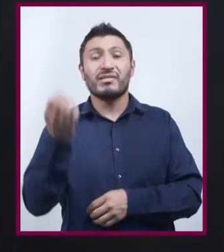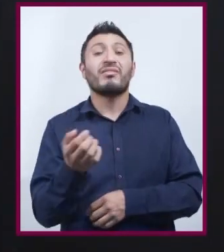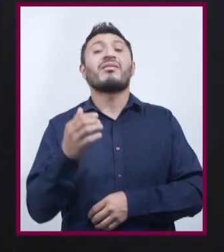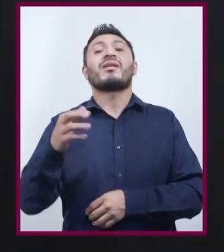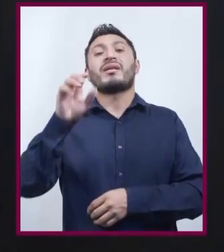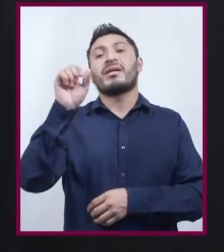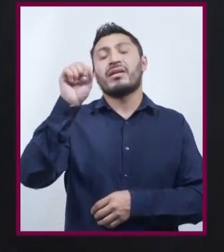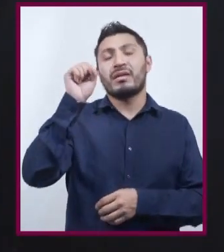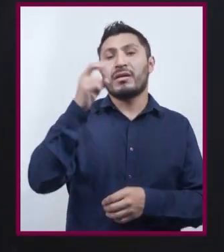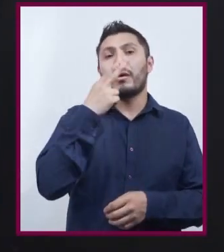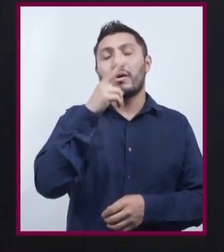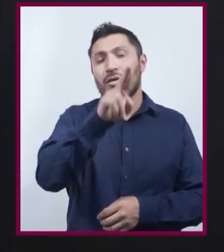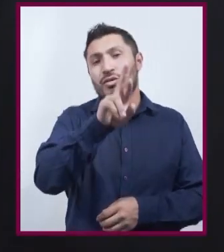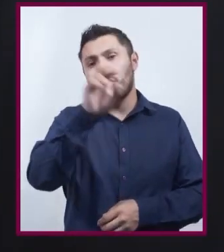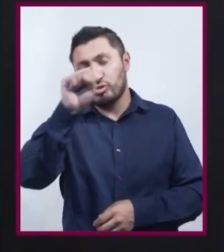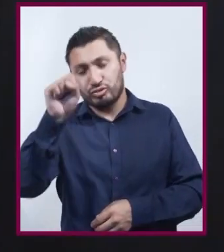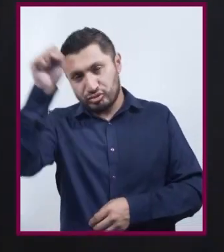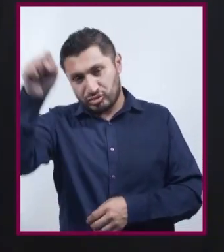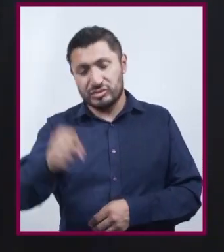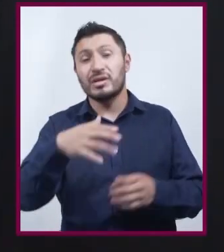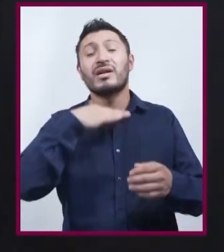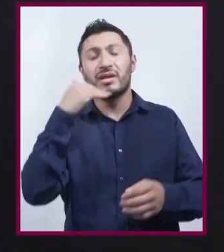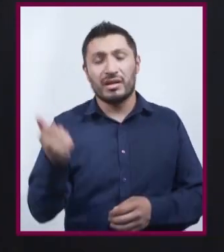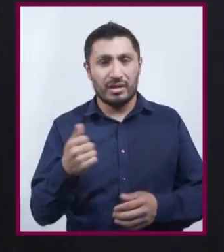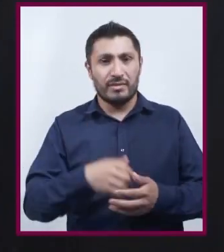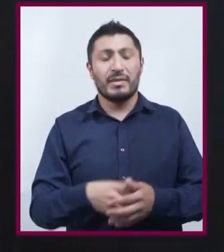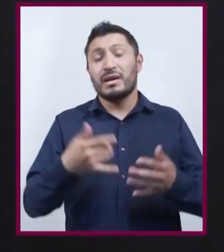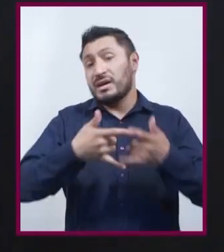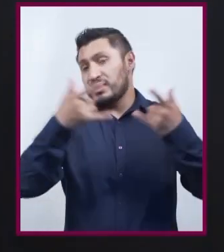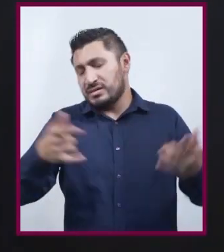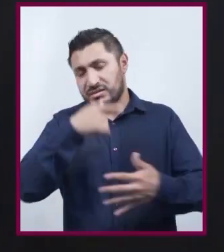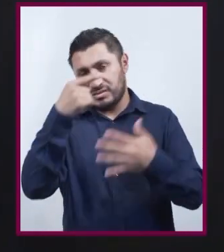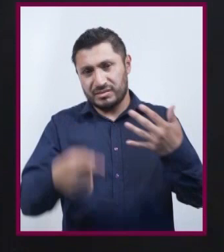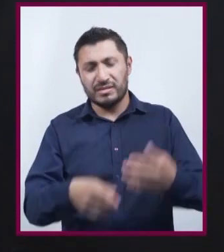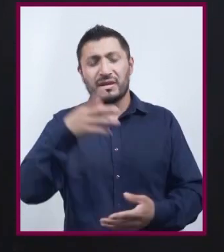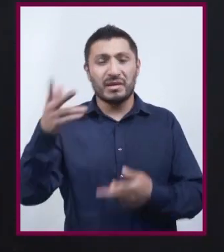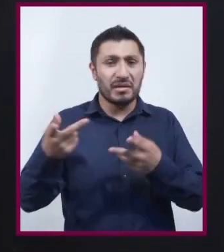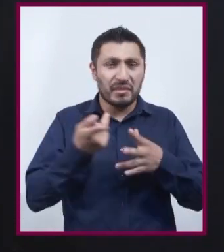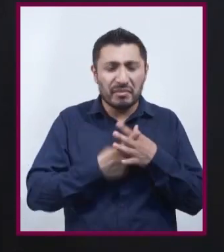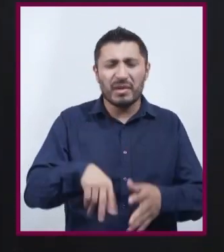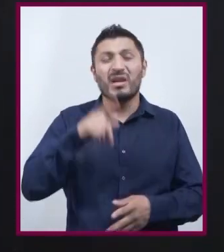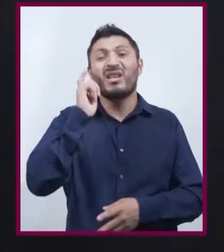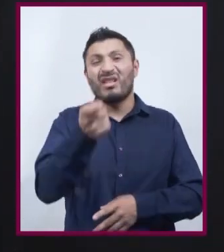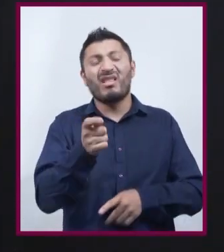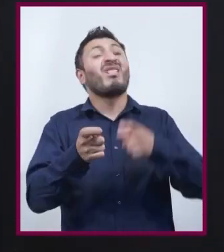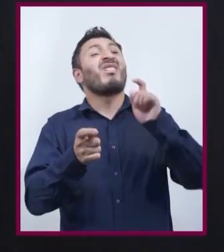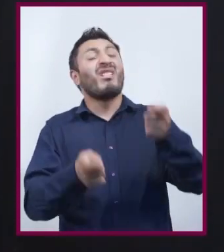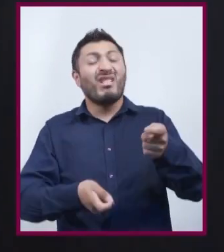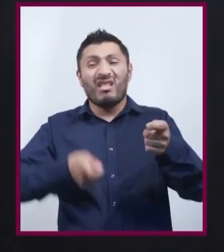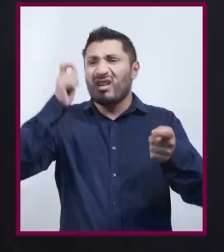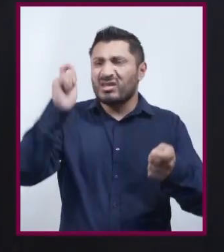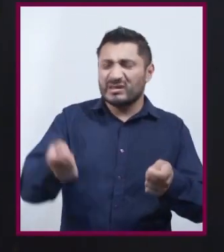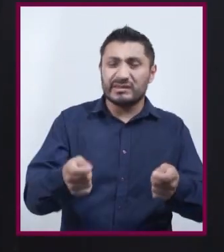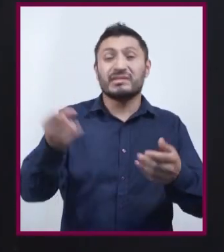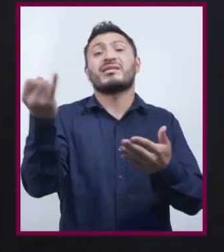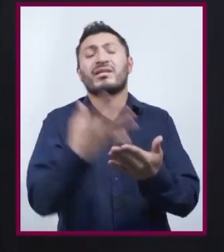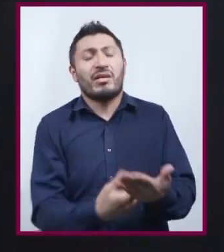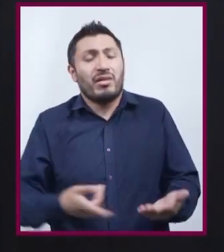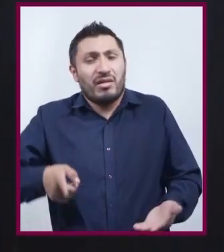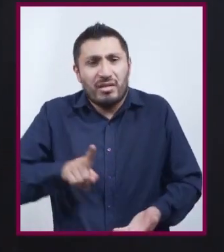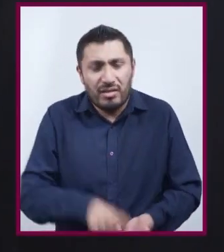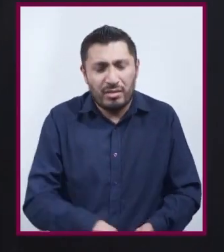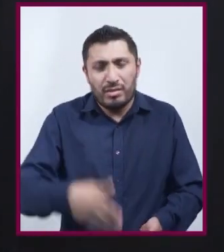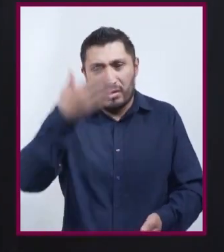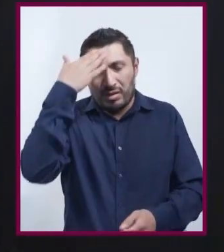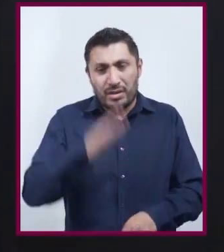el cine de la escuela soviética y alemana, los estudiosos del audiovisual y de la historia comenzaron a cuestionar severamente el